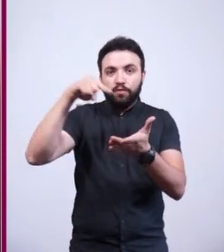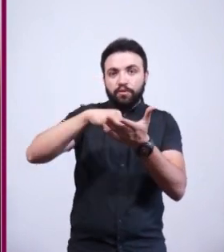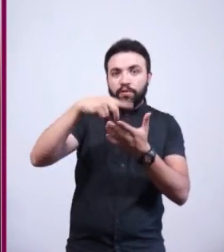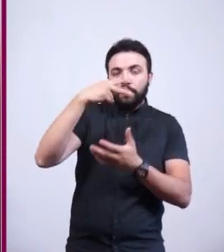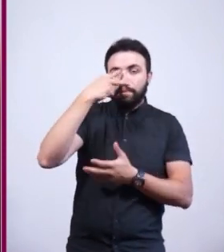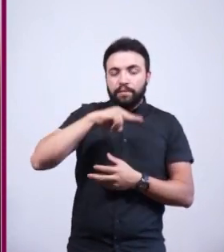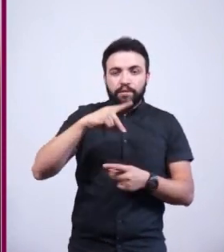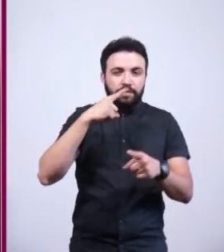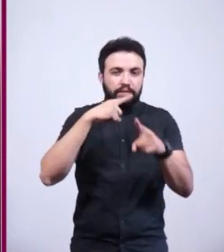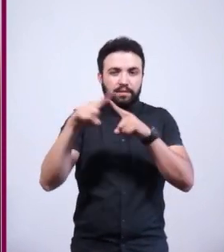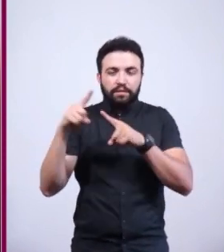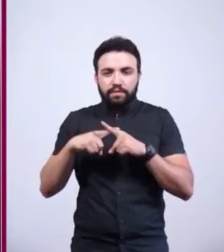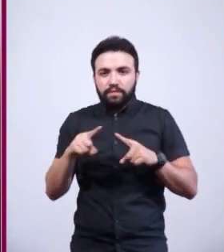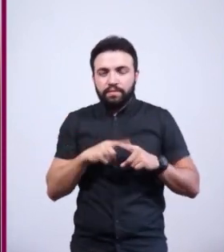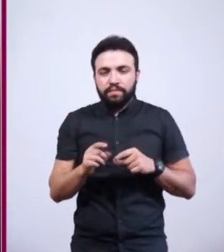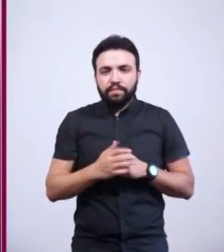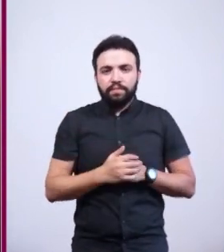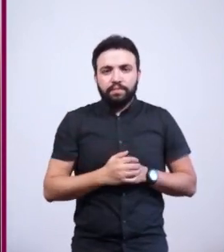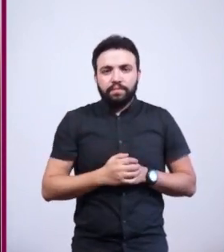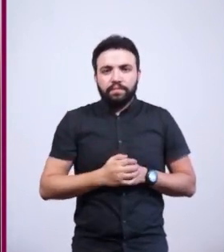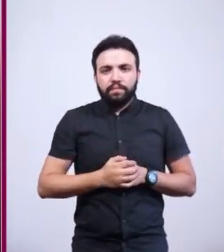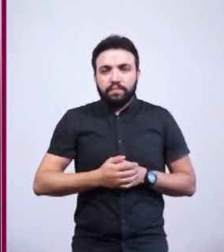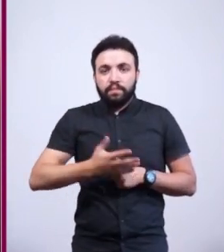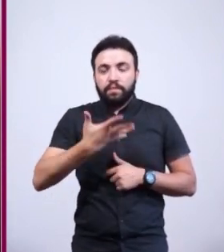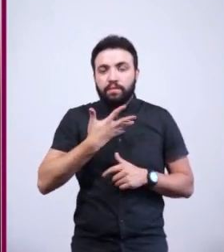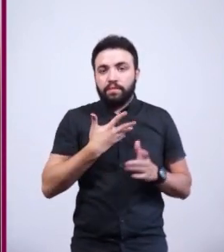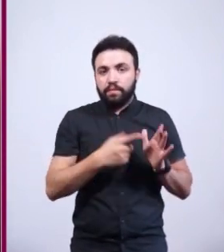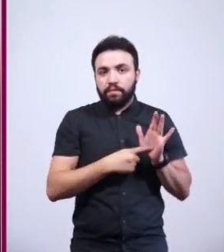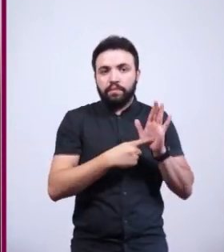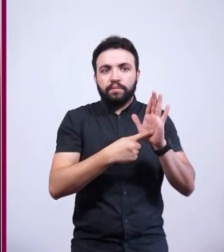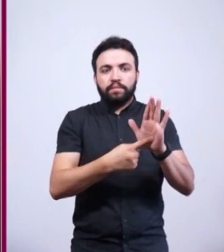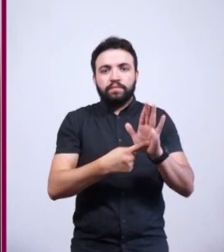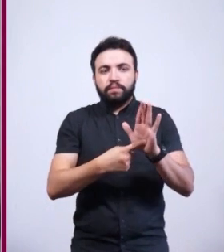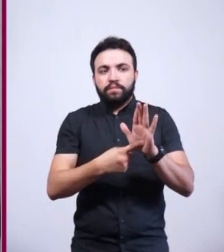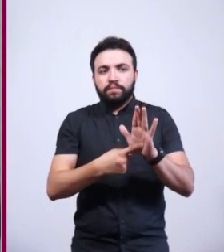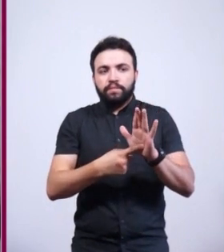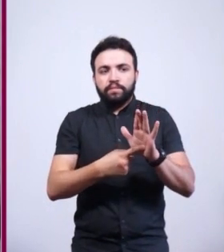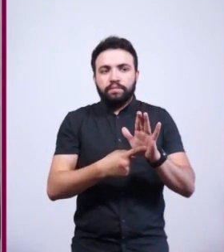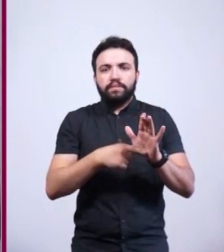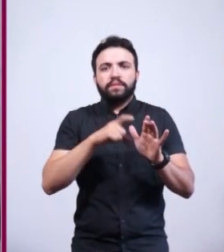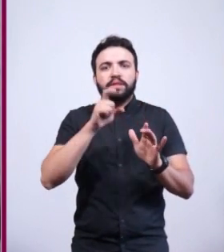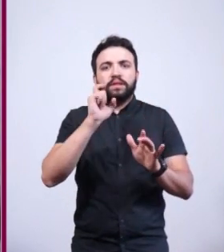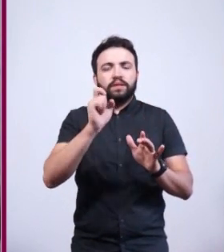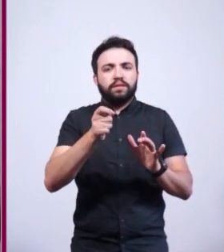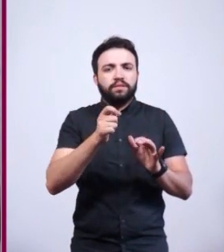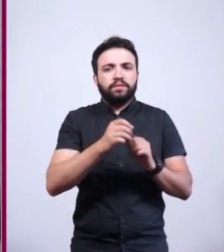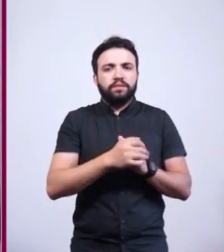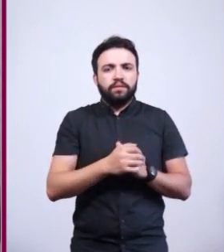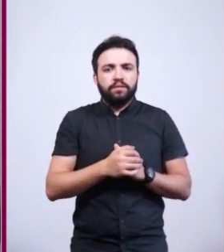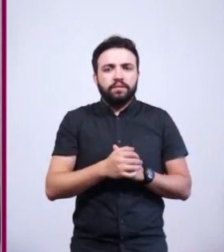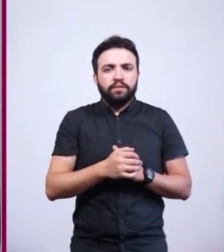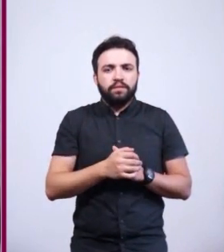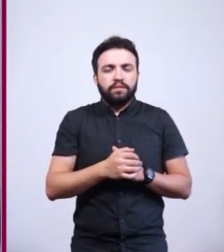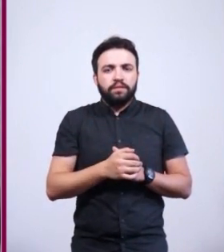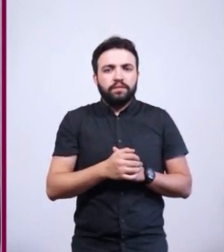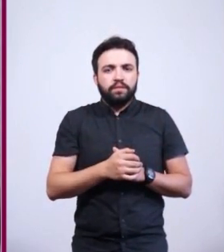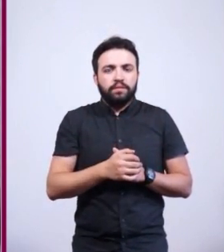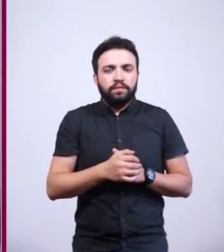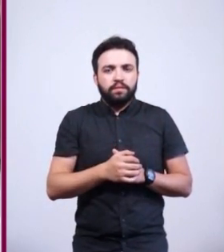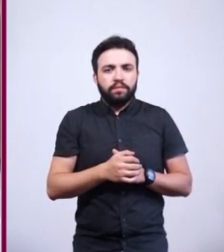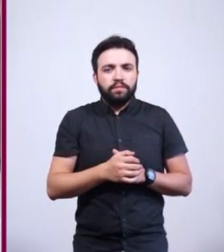México, que simboliza la actitud o la posición